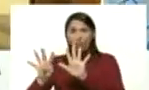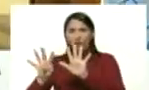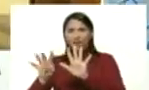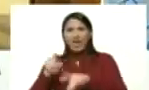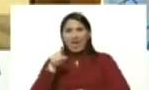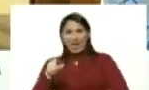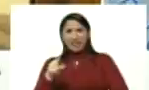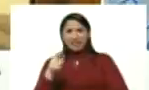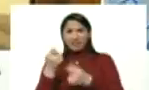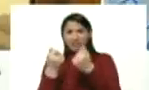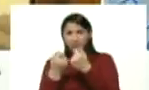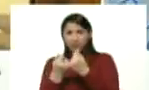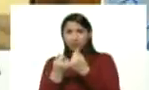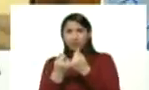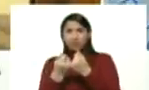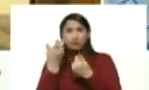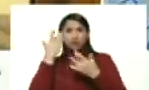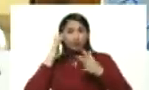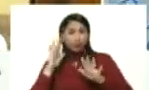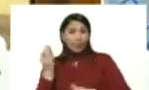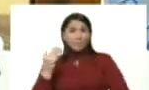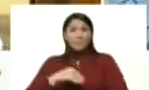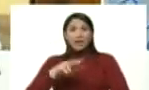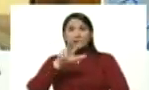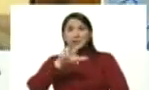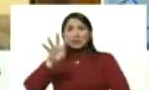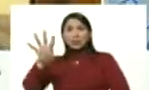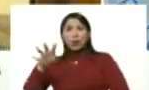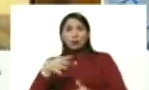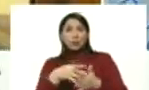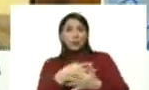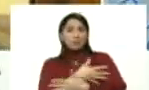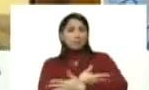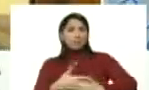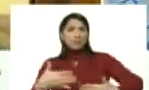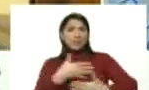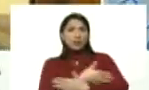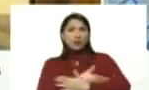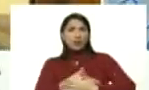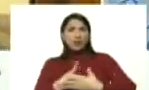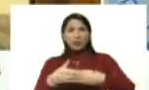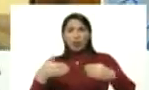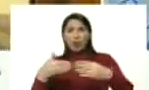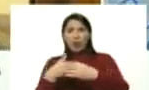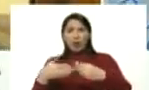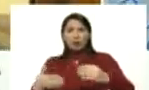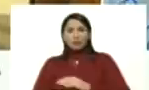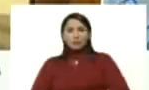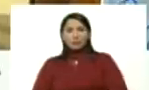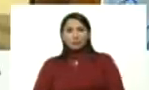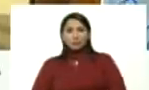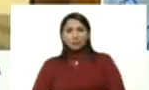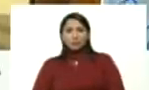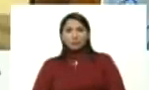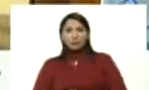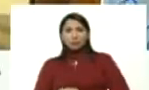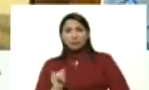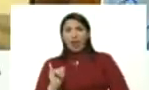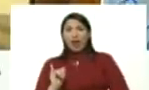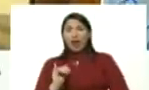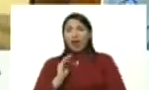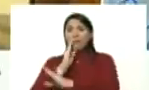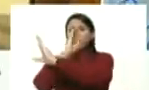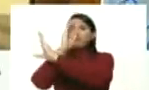bienes estimados en más de 34 mil millones de dólares están retenidos por